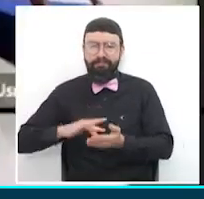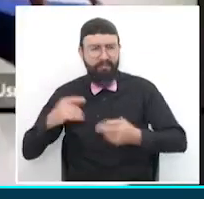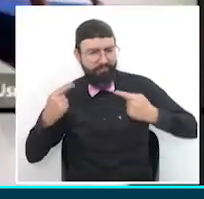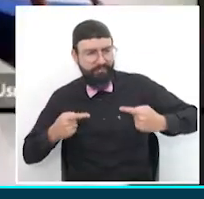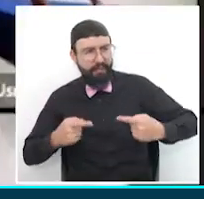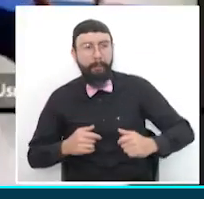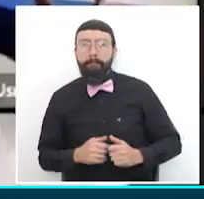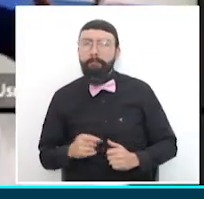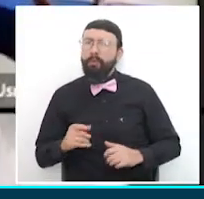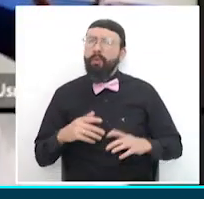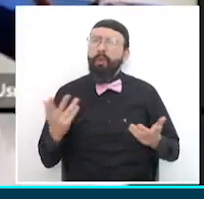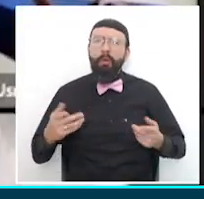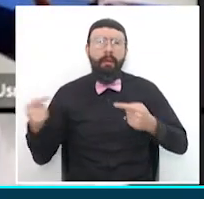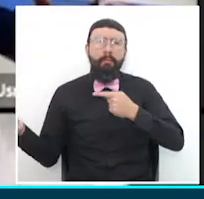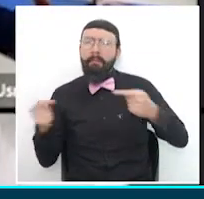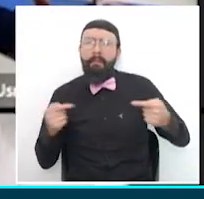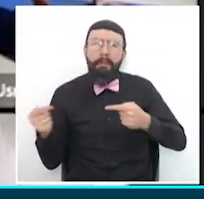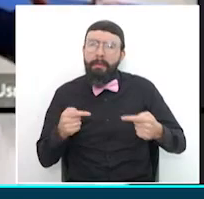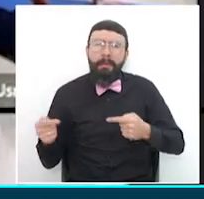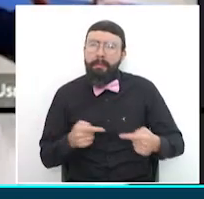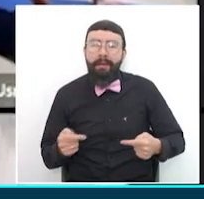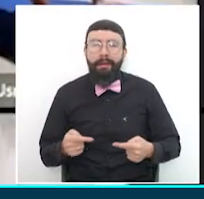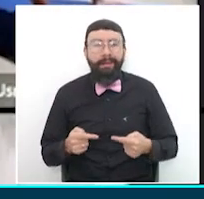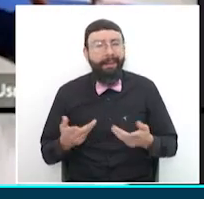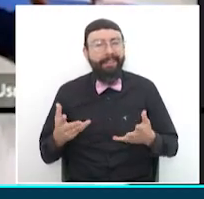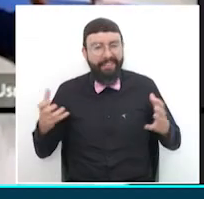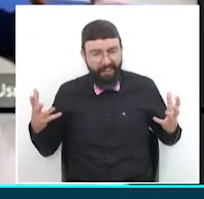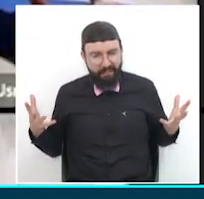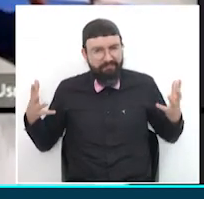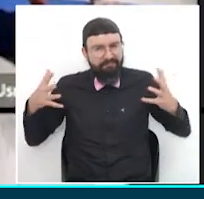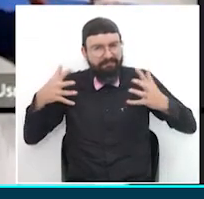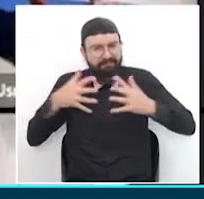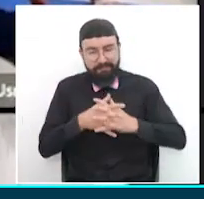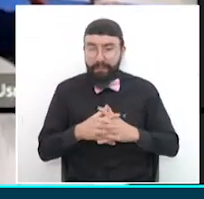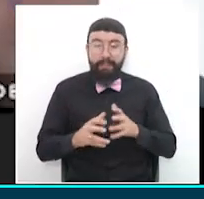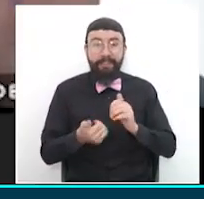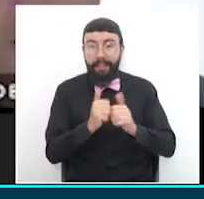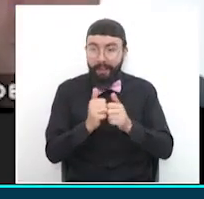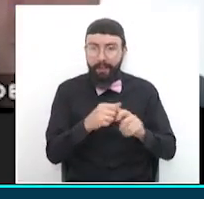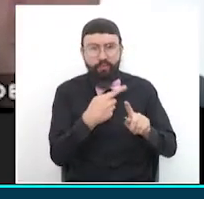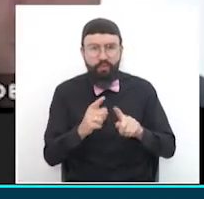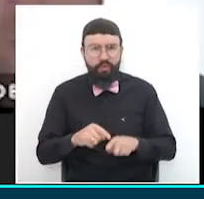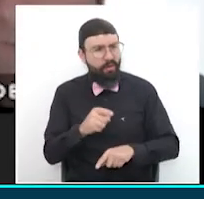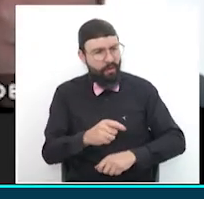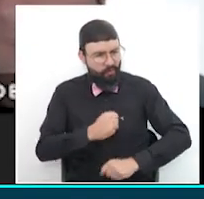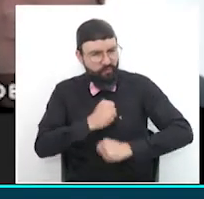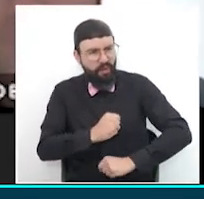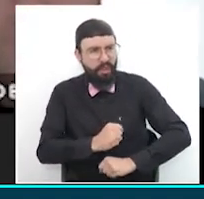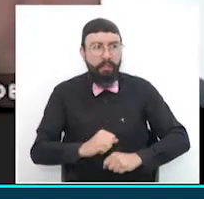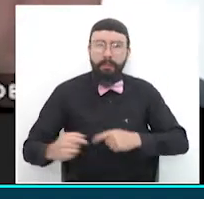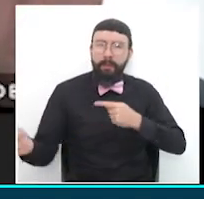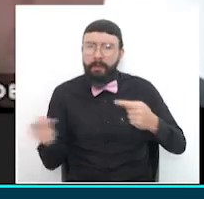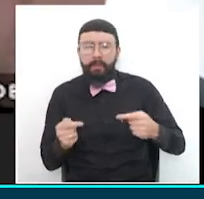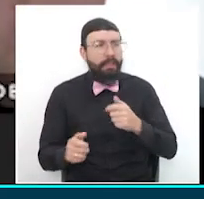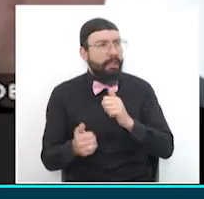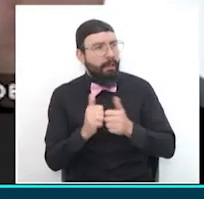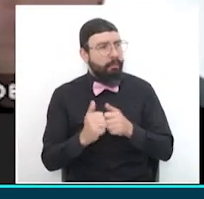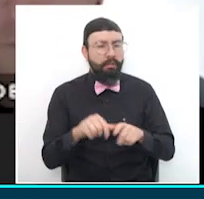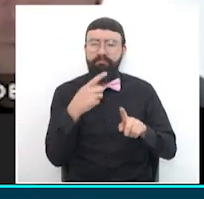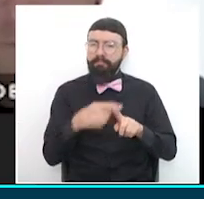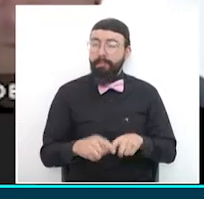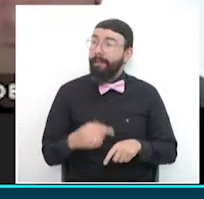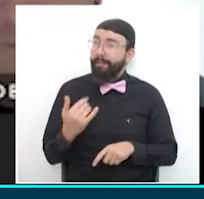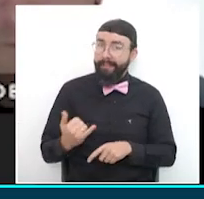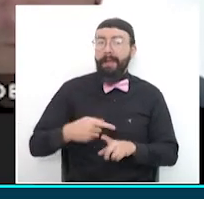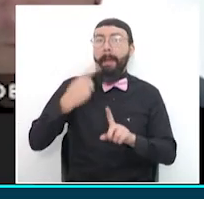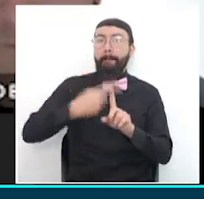Estas competencias multidisciplinares buscan la integración de los deportistas y asimismo explotar sus capacidades físicas y deportivas durante estos meses